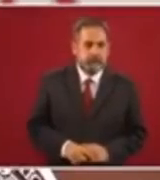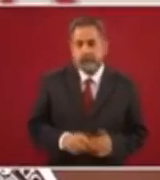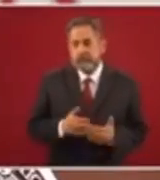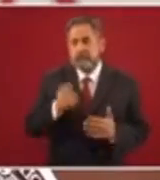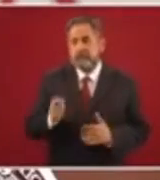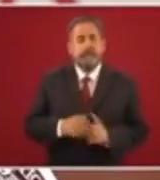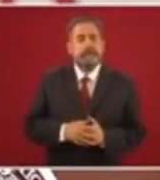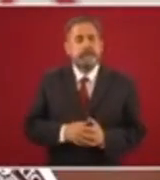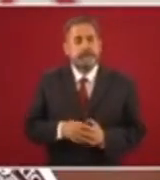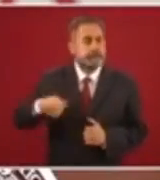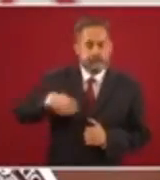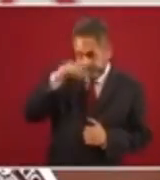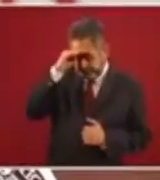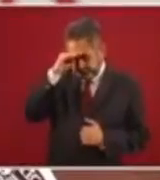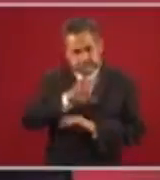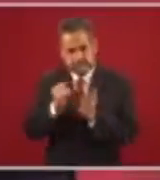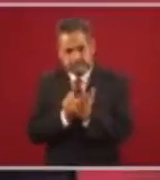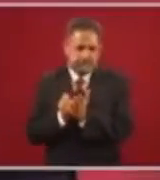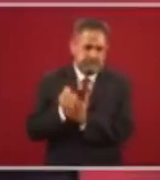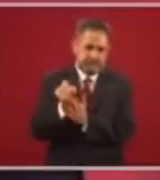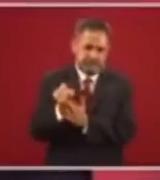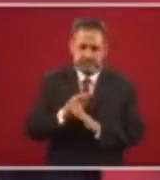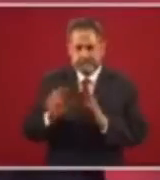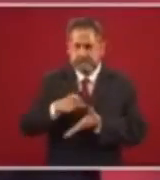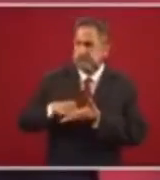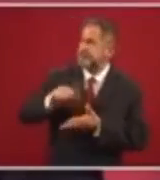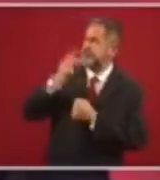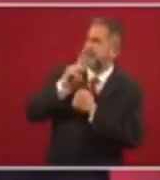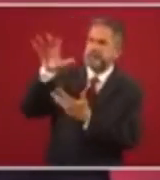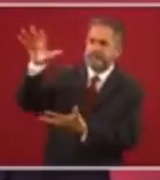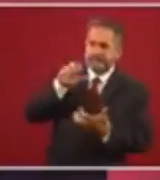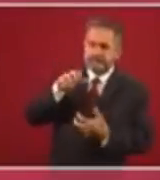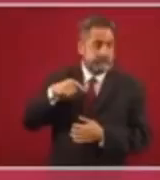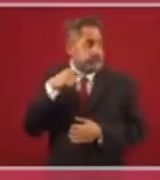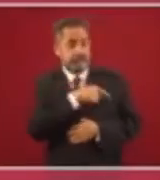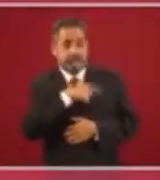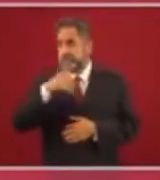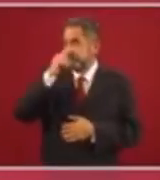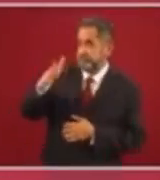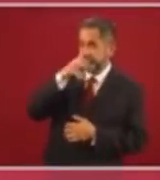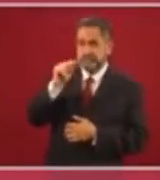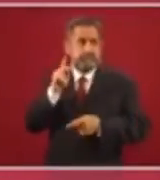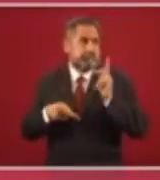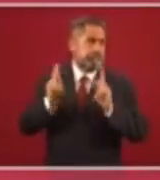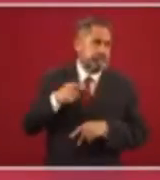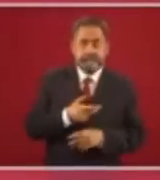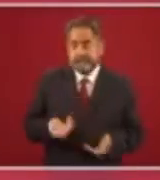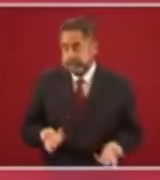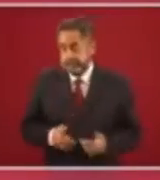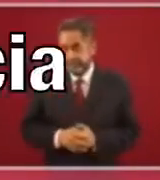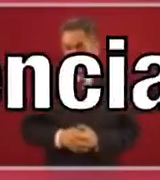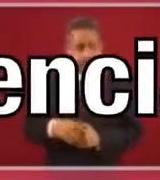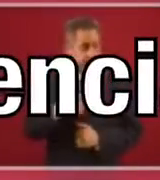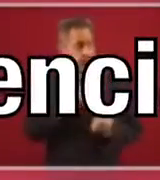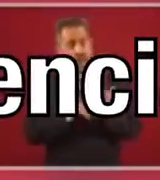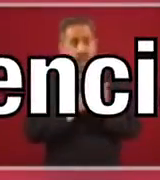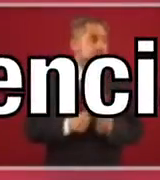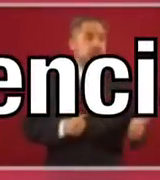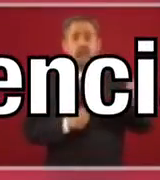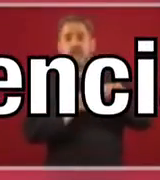Ahora que se tomó la decisión de comprar los medicamentos afuera, hubo hasta protestas de la